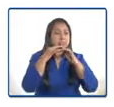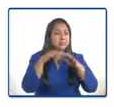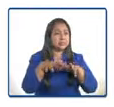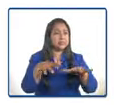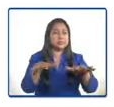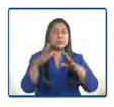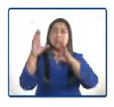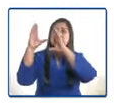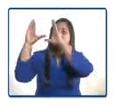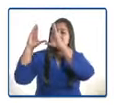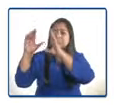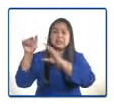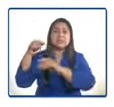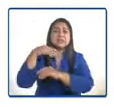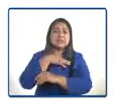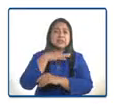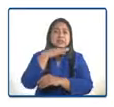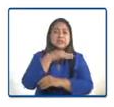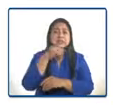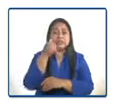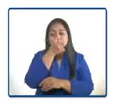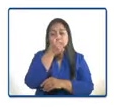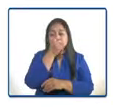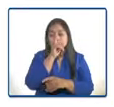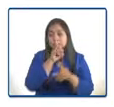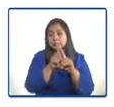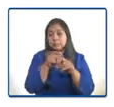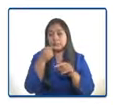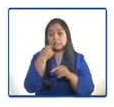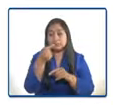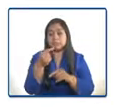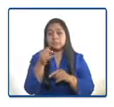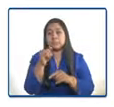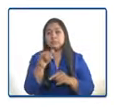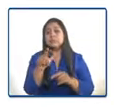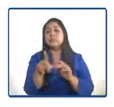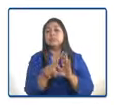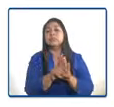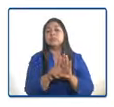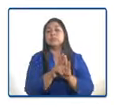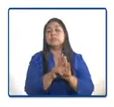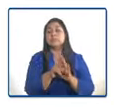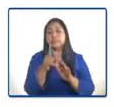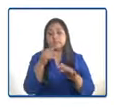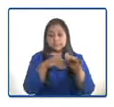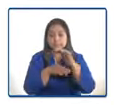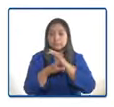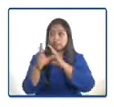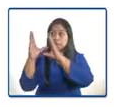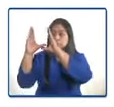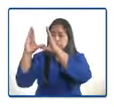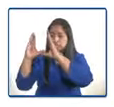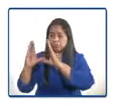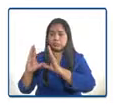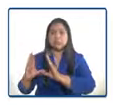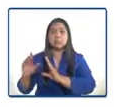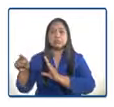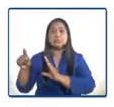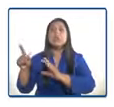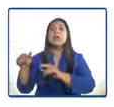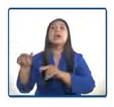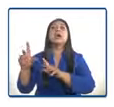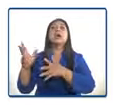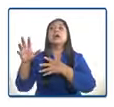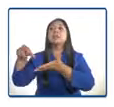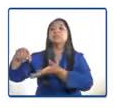contenedores y cometer actos ilícitos y deliberados dentro de este contenedor para llevarlo hacia otra